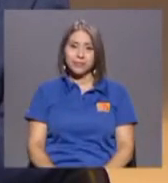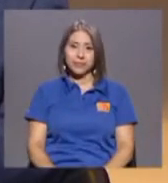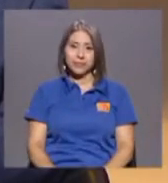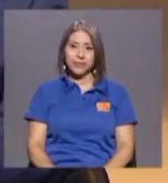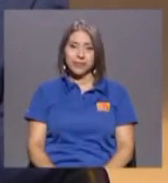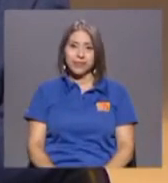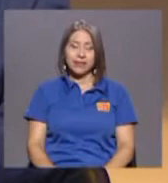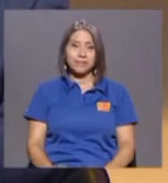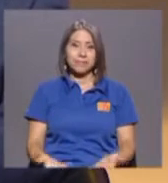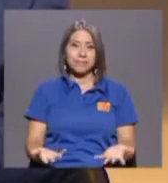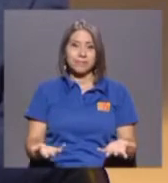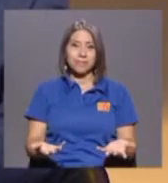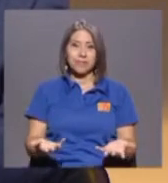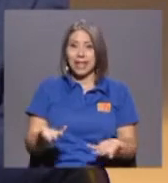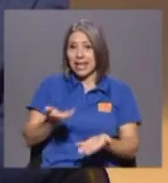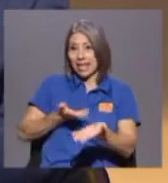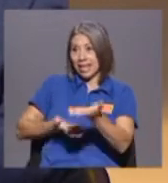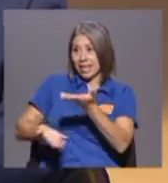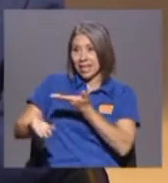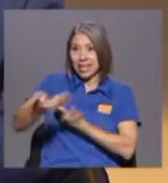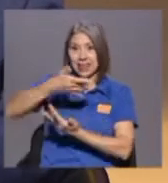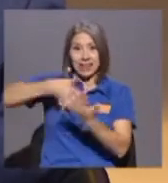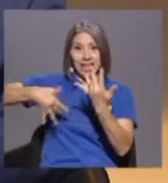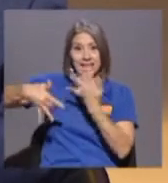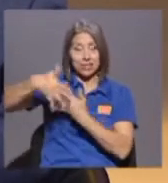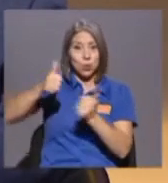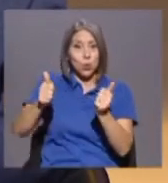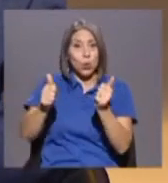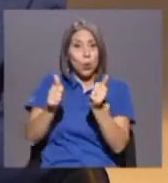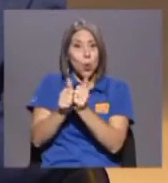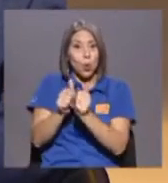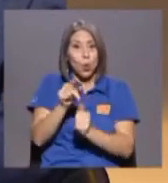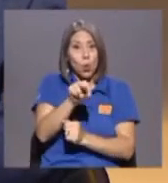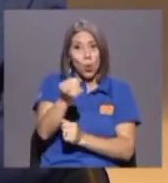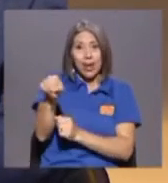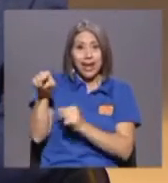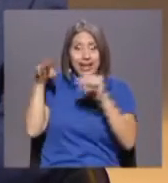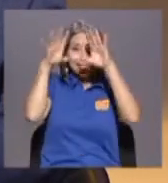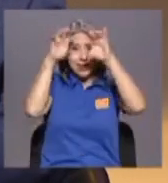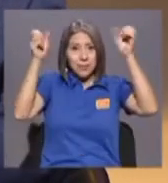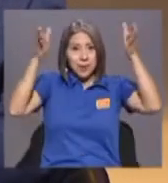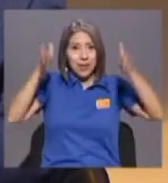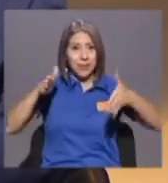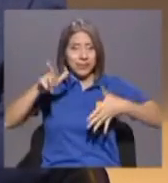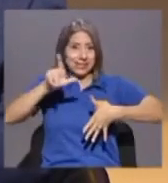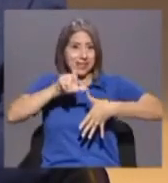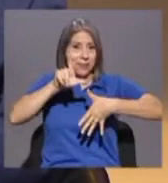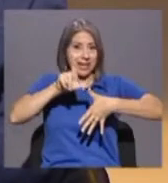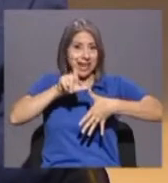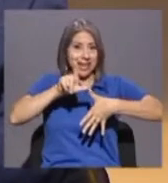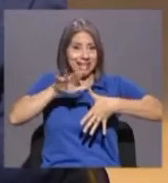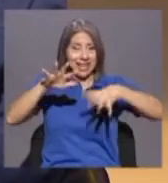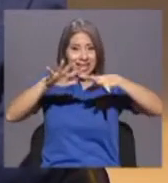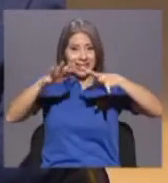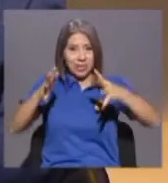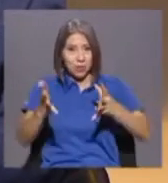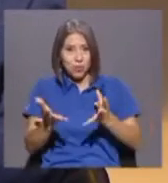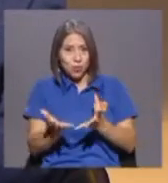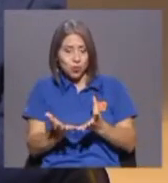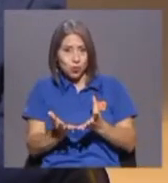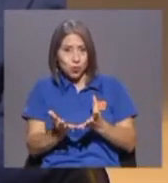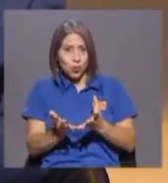la interacción con los colegas embajadores de América Latina y del mundo lo hace a